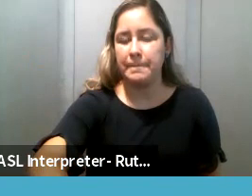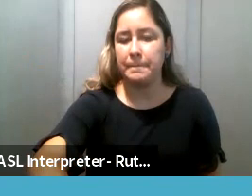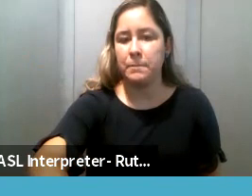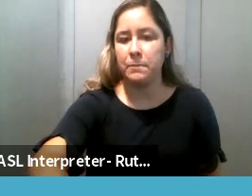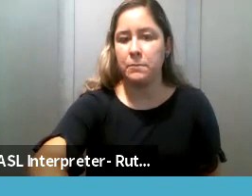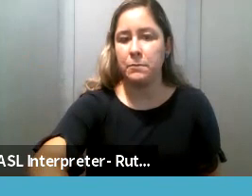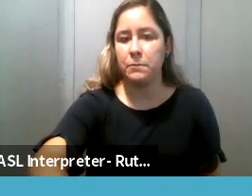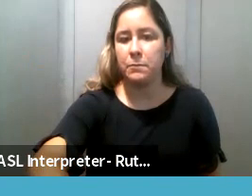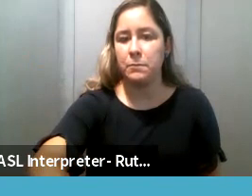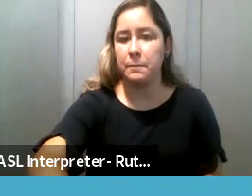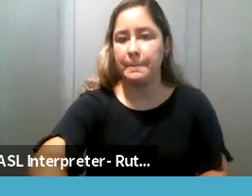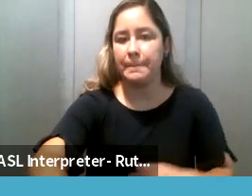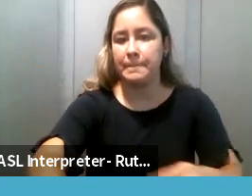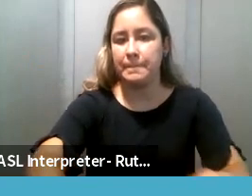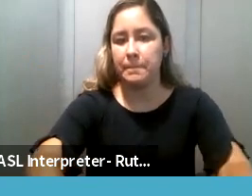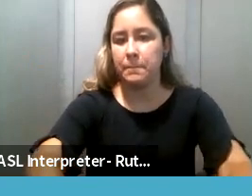es